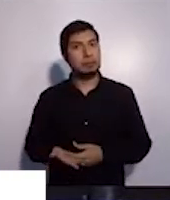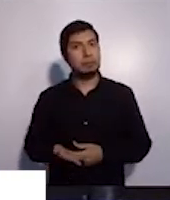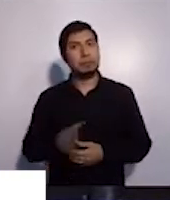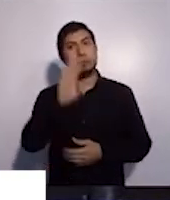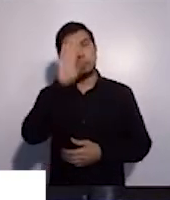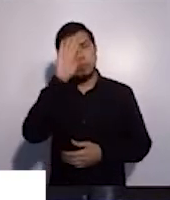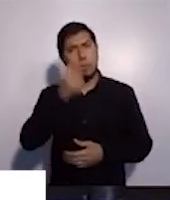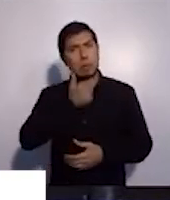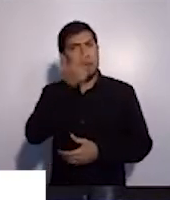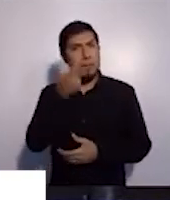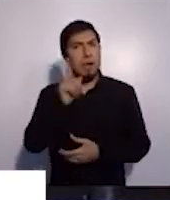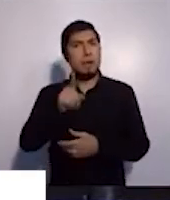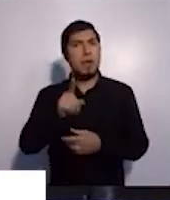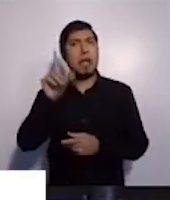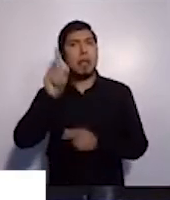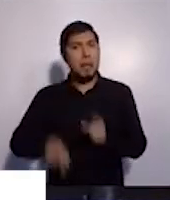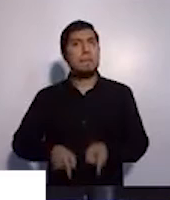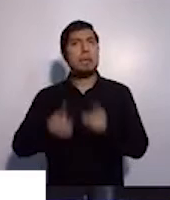de cada uno y porcentajes.